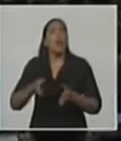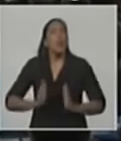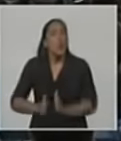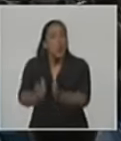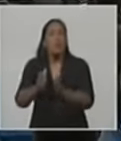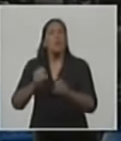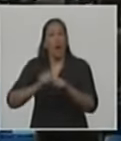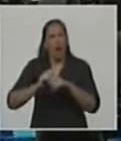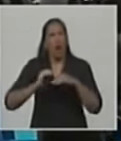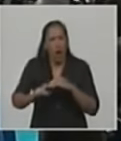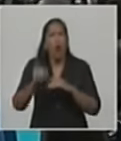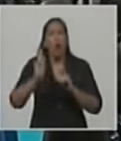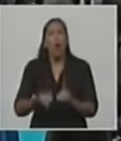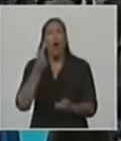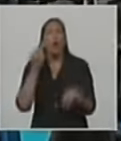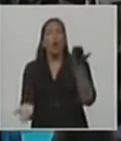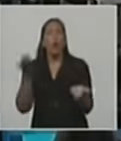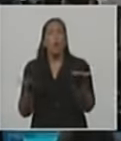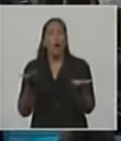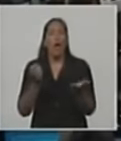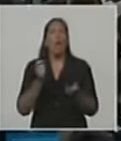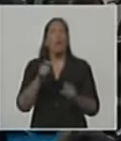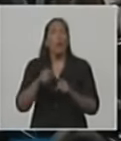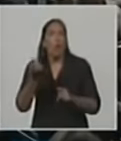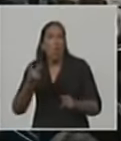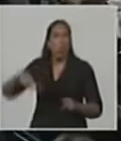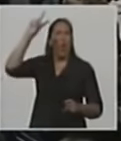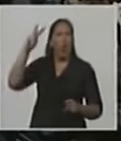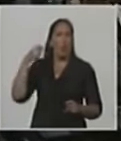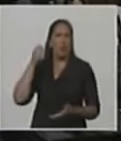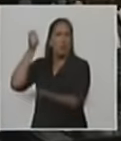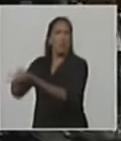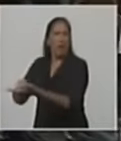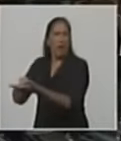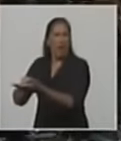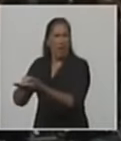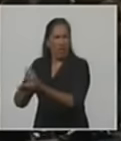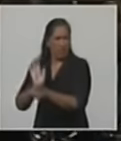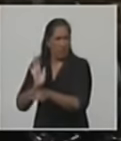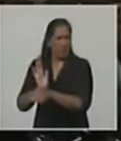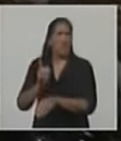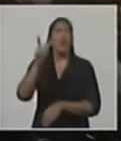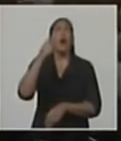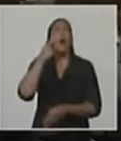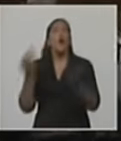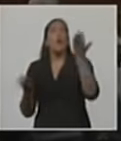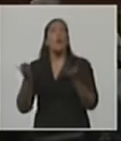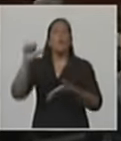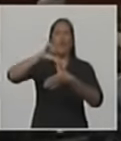los costos de obras se cotizaron a casi el doble del promedio de obras equivalentes en Latinoamérica.